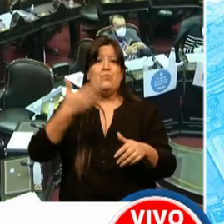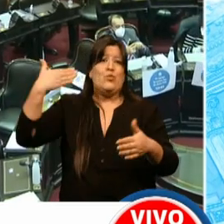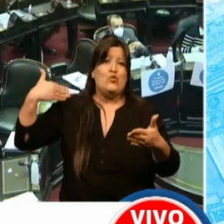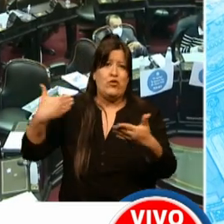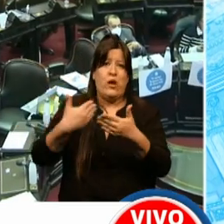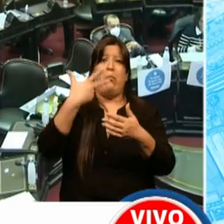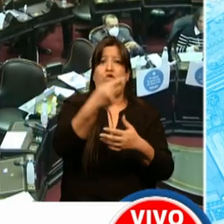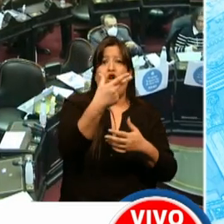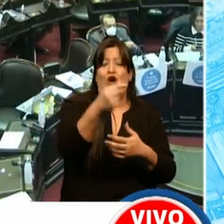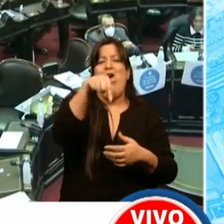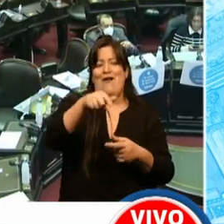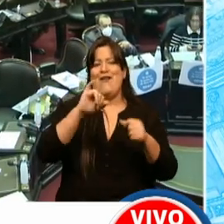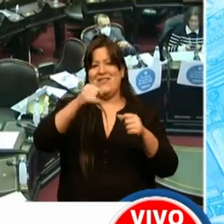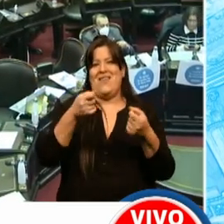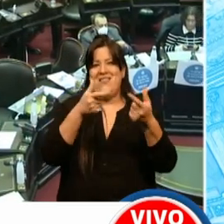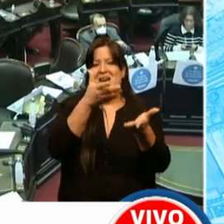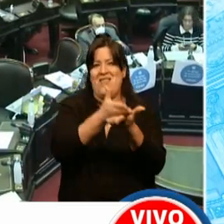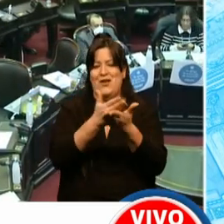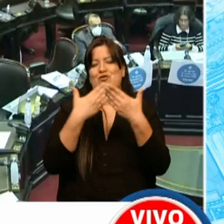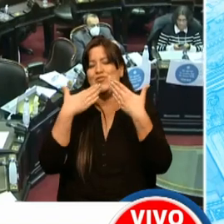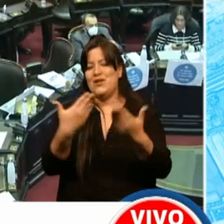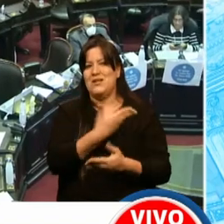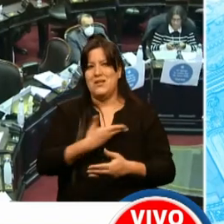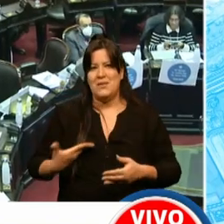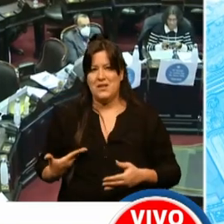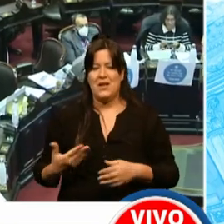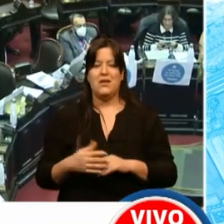se les negar muchas gracias señor presidente